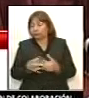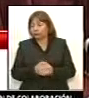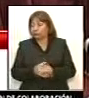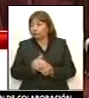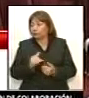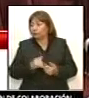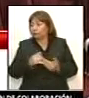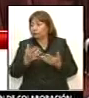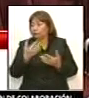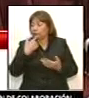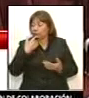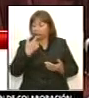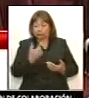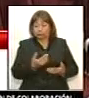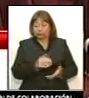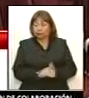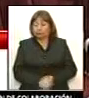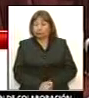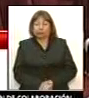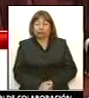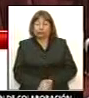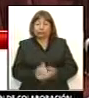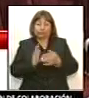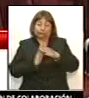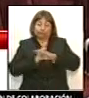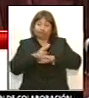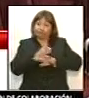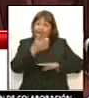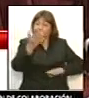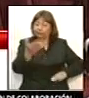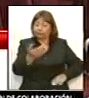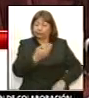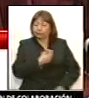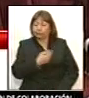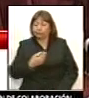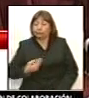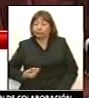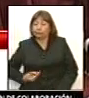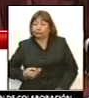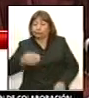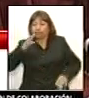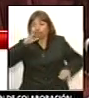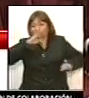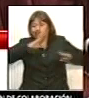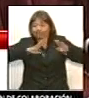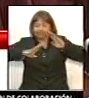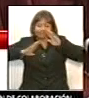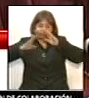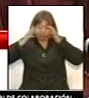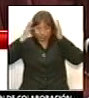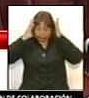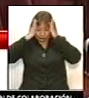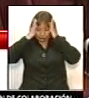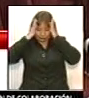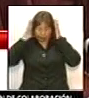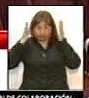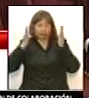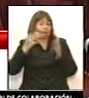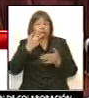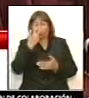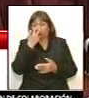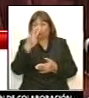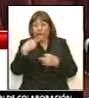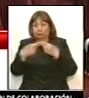quiero manifestarle, presidente, a través de usted al señor ministro, esa preocupación que lo vemos cada día en las calles,